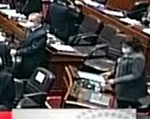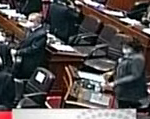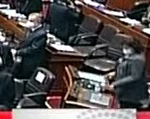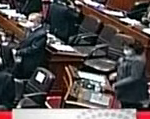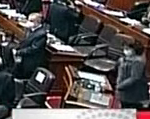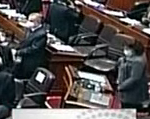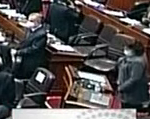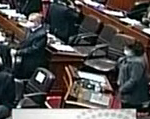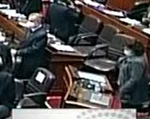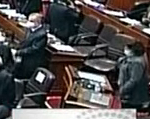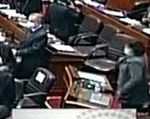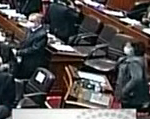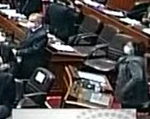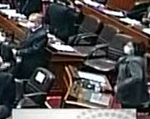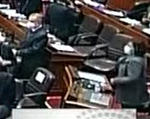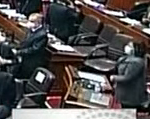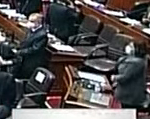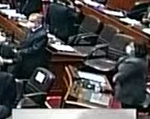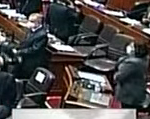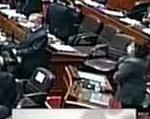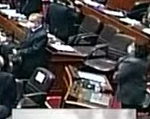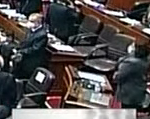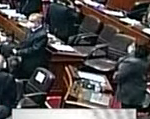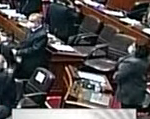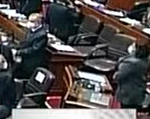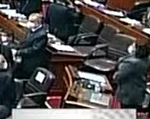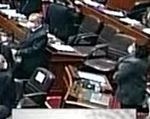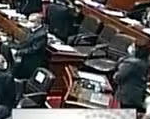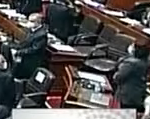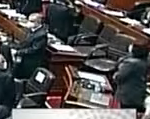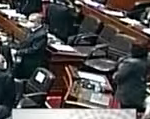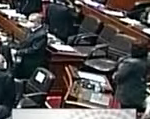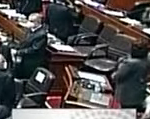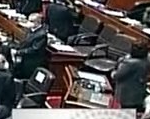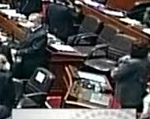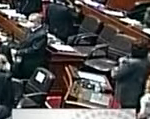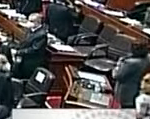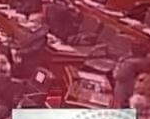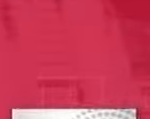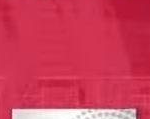una pausa, 5:09, y volvemos desde el Parlamento.